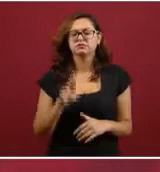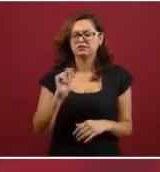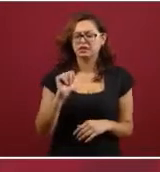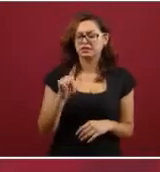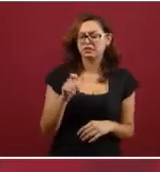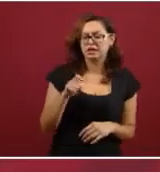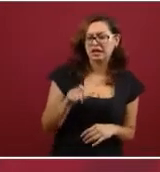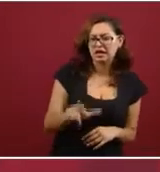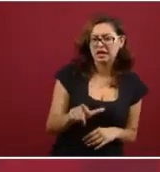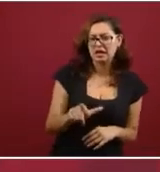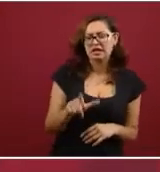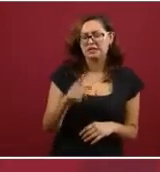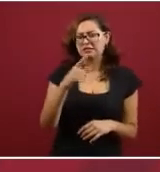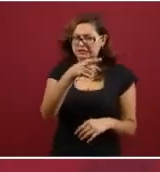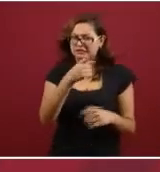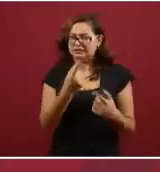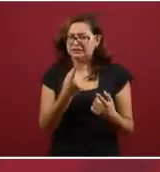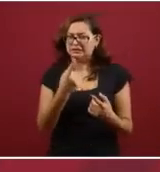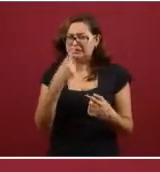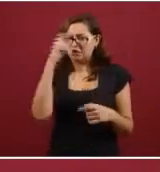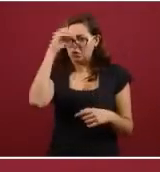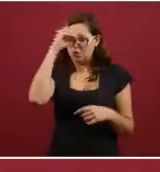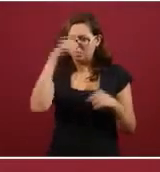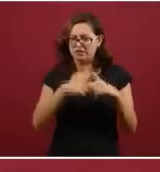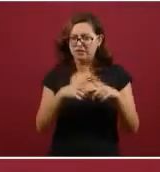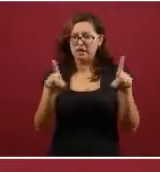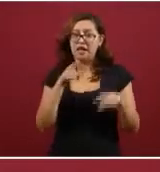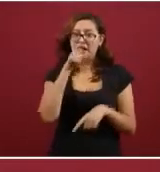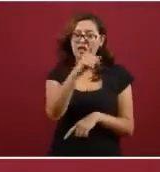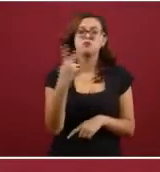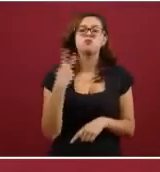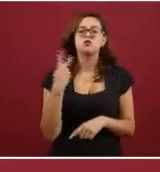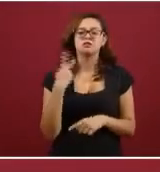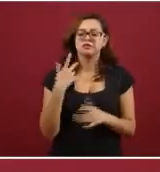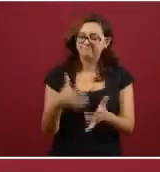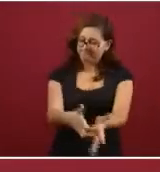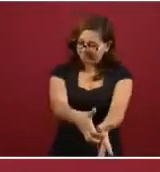discrepancias porque a ella le toca aplicar la política de austeridad.